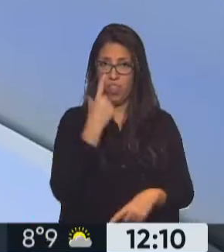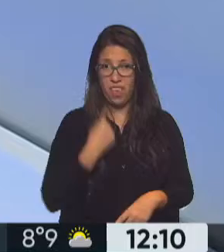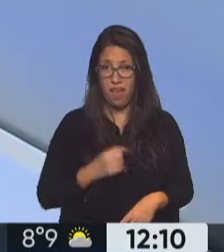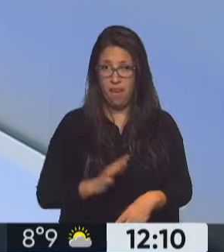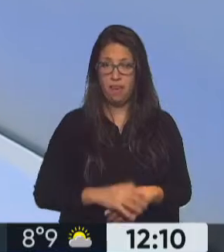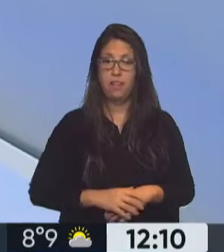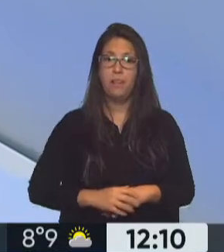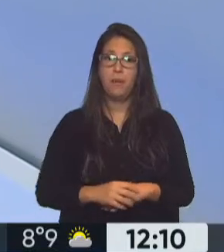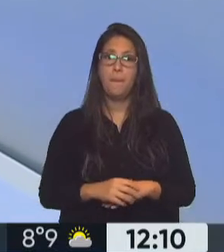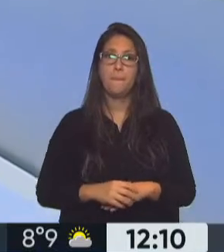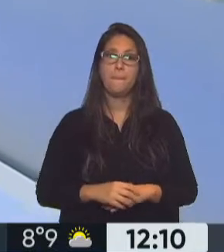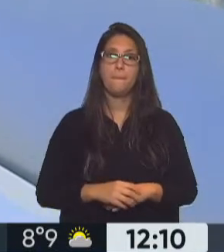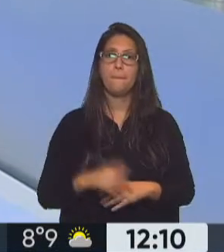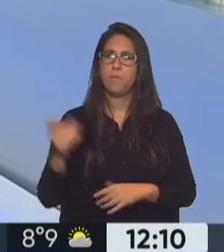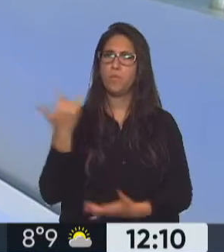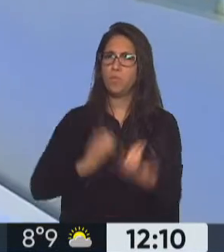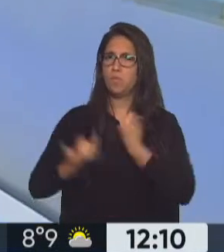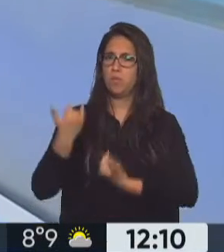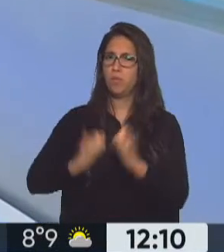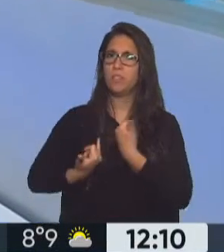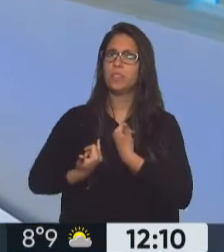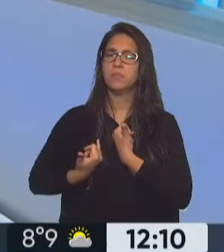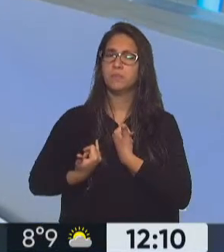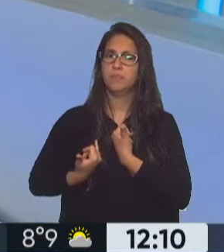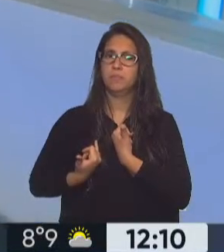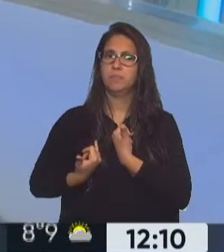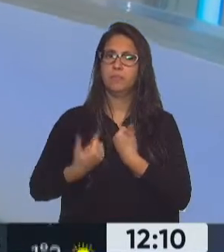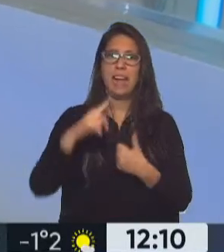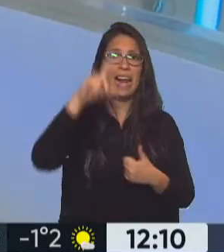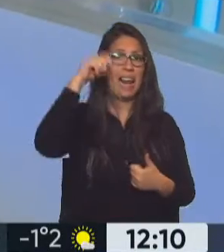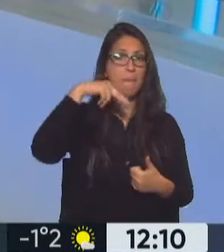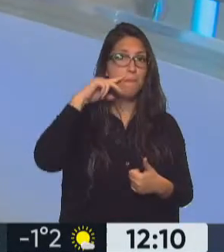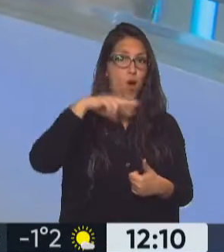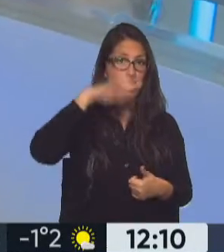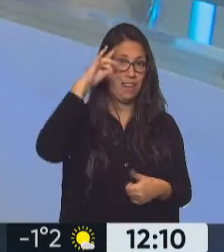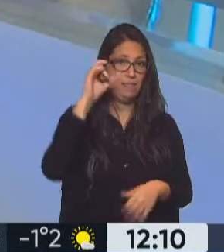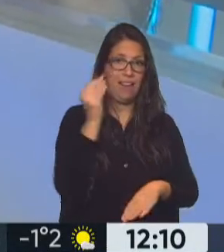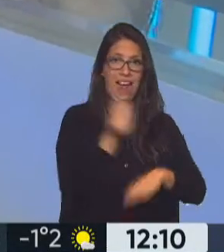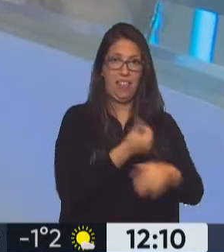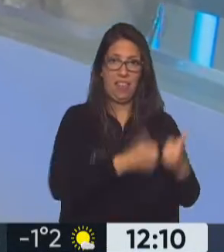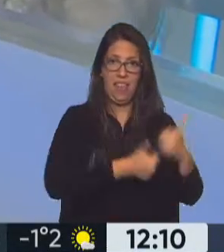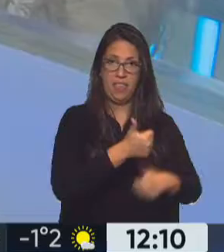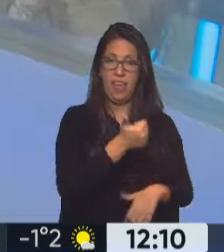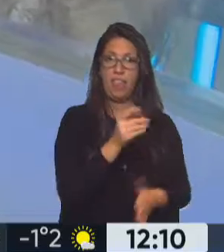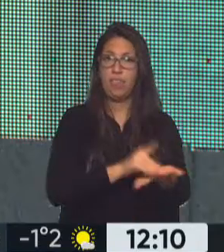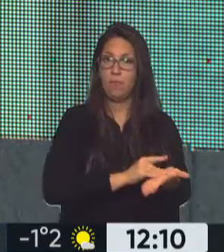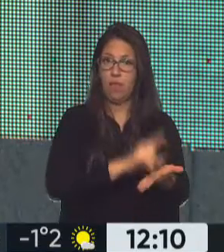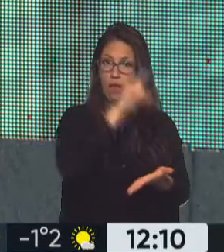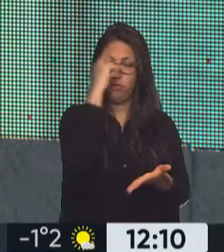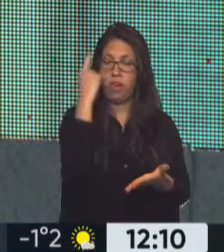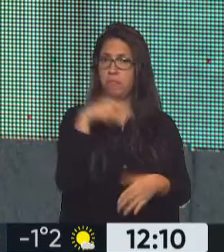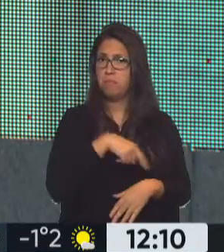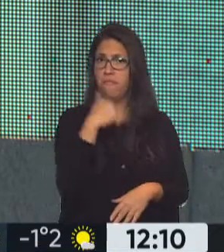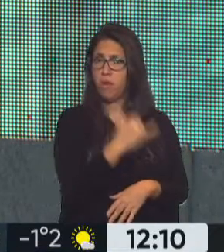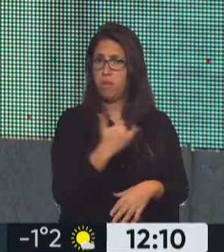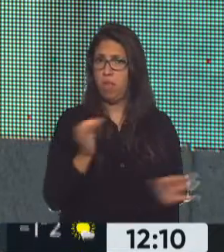digo, de lo que vos indicás, evidentemente, Ole Moine, hablamos de la candidata a diputada nacional, no tiene esta